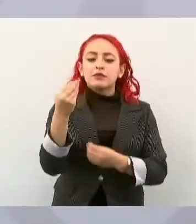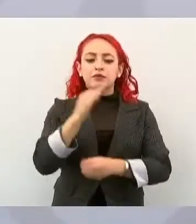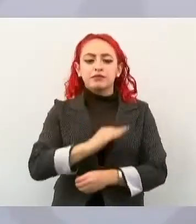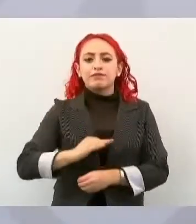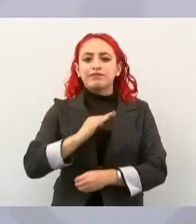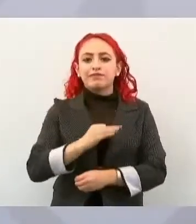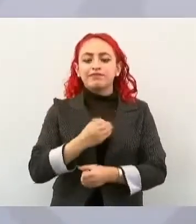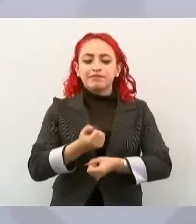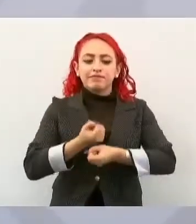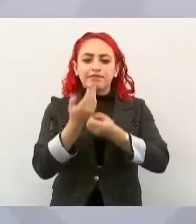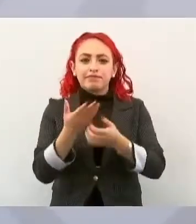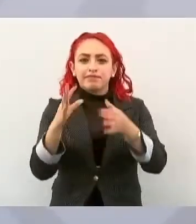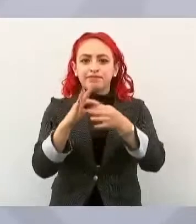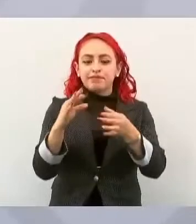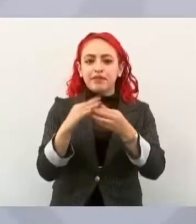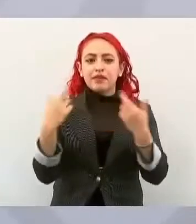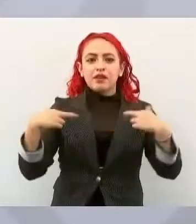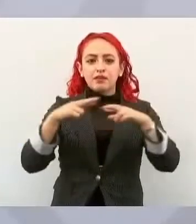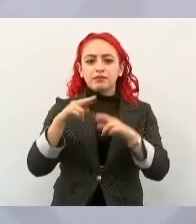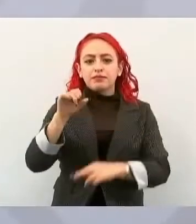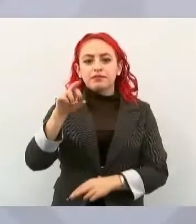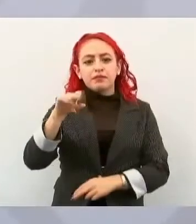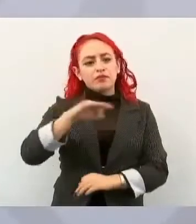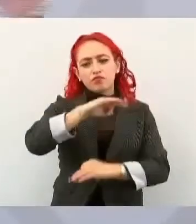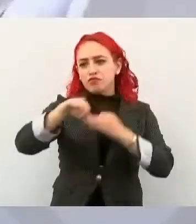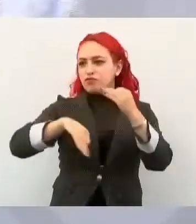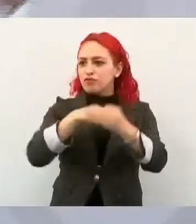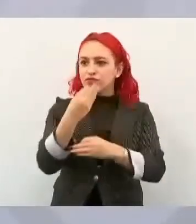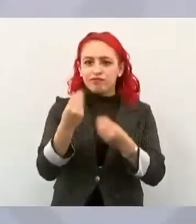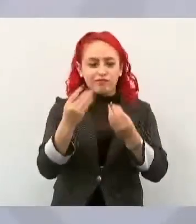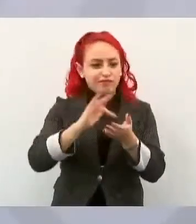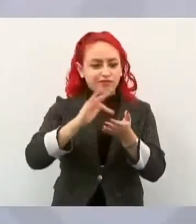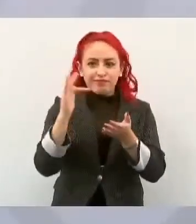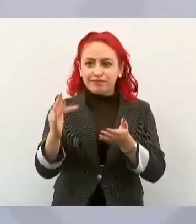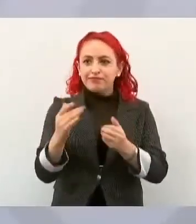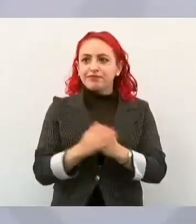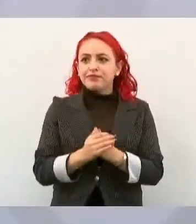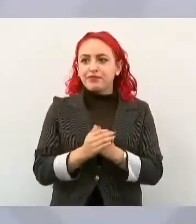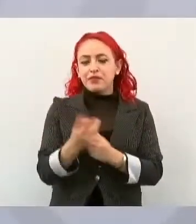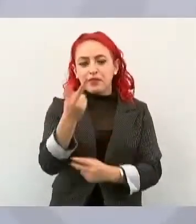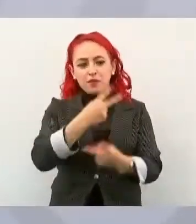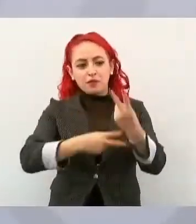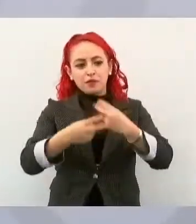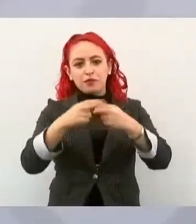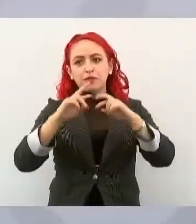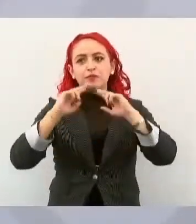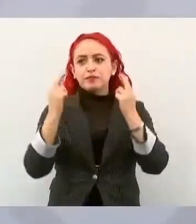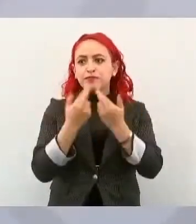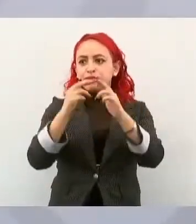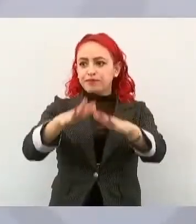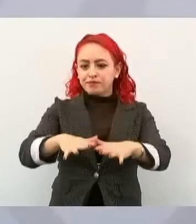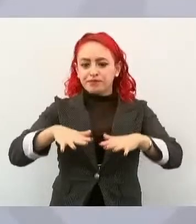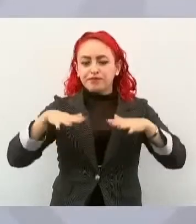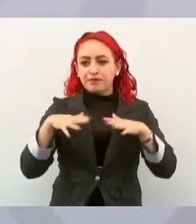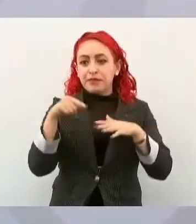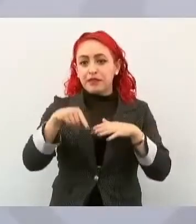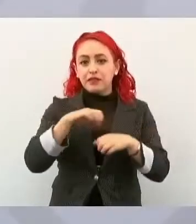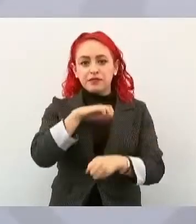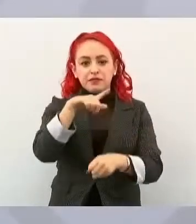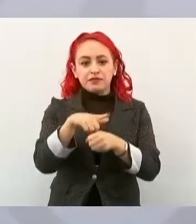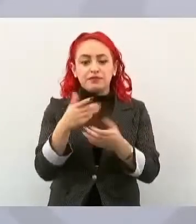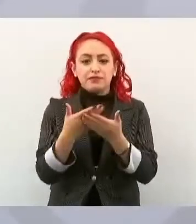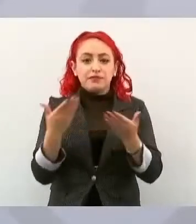por sus emotivas palabras, maestro Ferrer, Juan Pablo, a todas y a todos que hoy nos hemos reunido en esta ocasión tan, tan